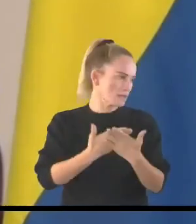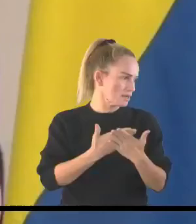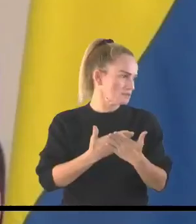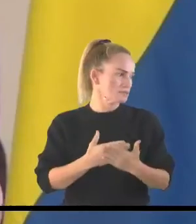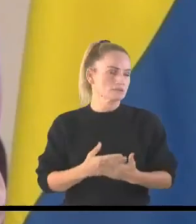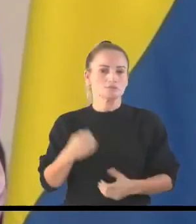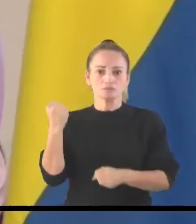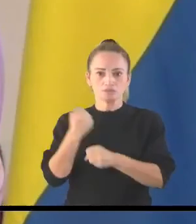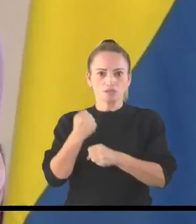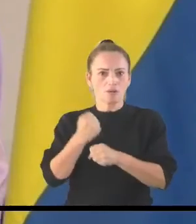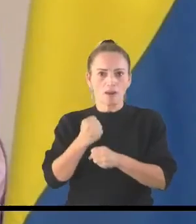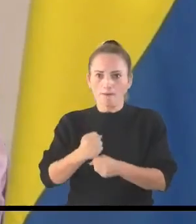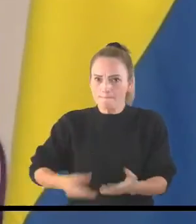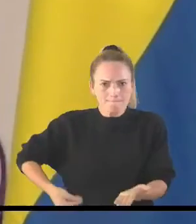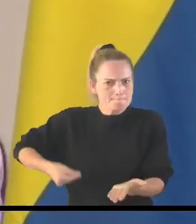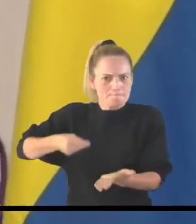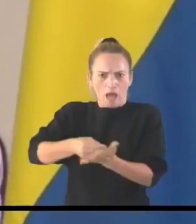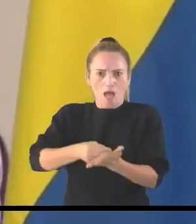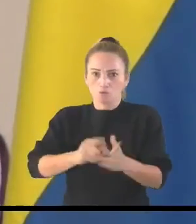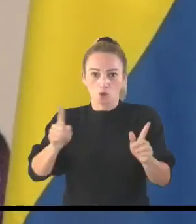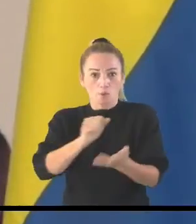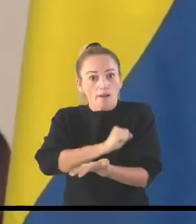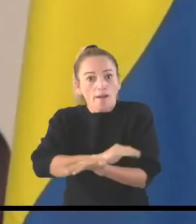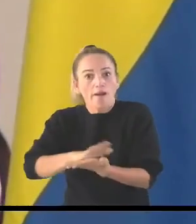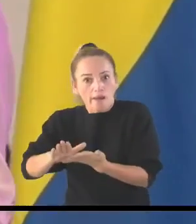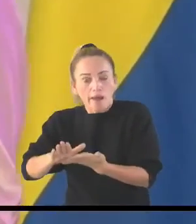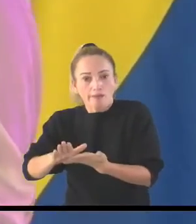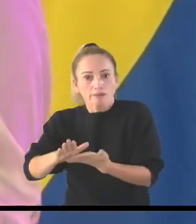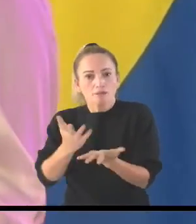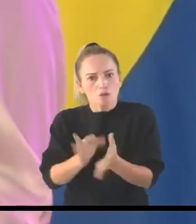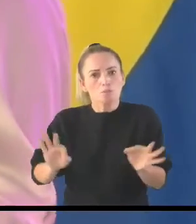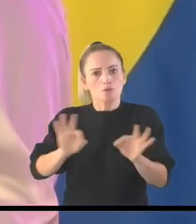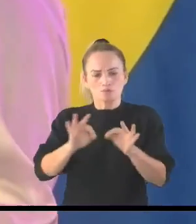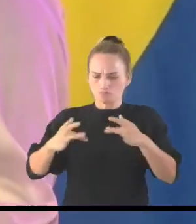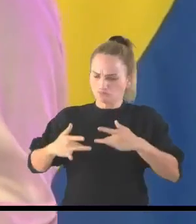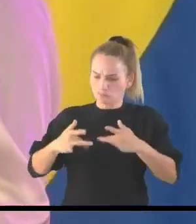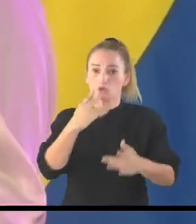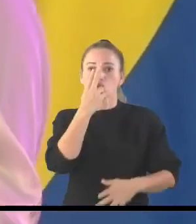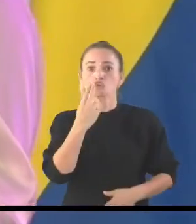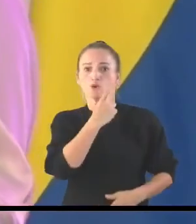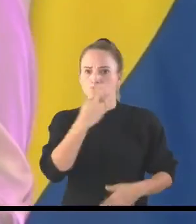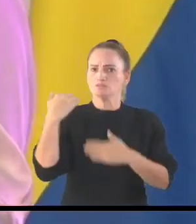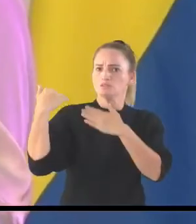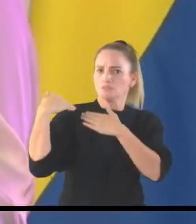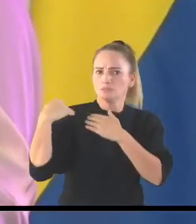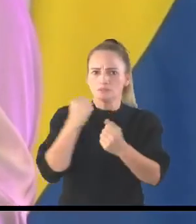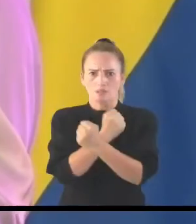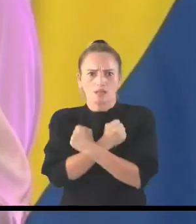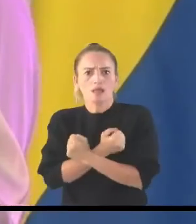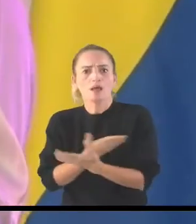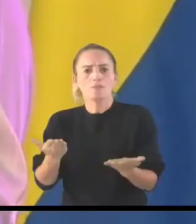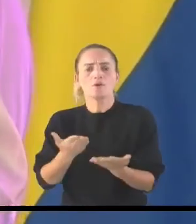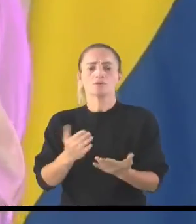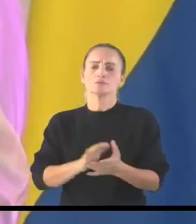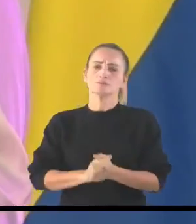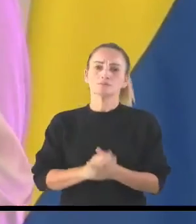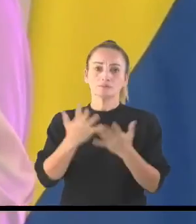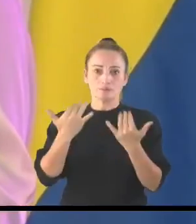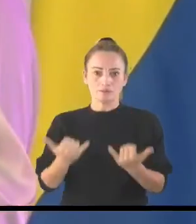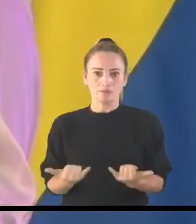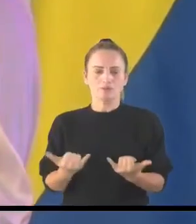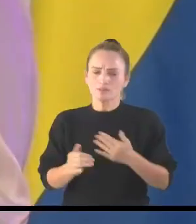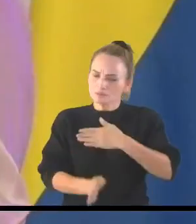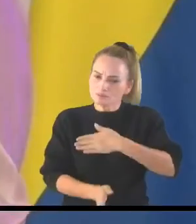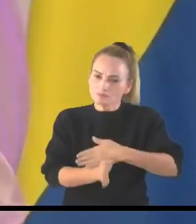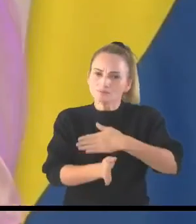un trabajo sin remuneración, pero que lo hacen con todo el compromiso, con todo el amor, y quiero invitarles